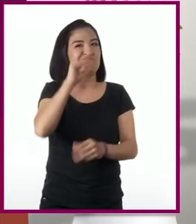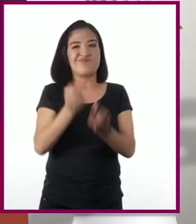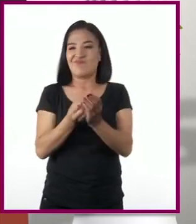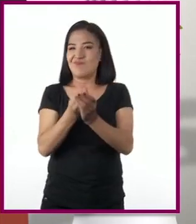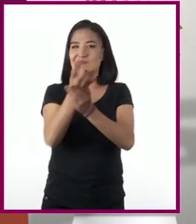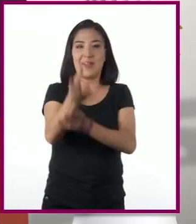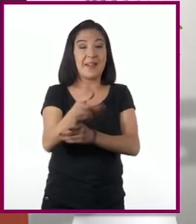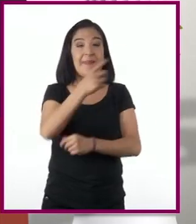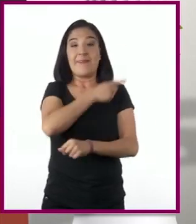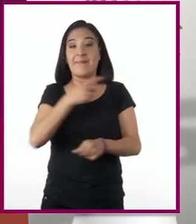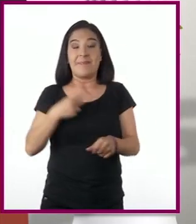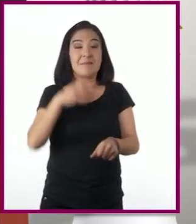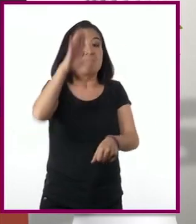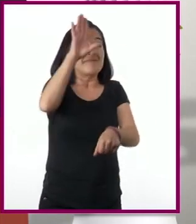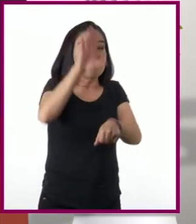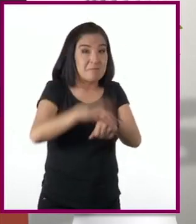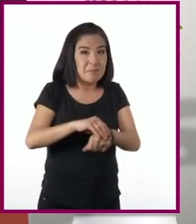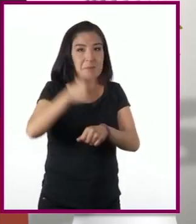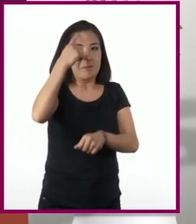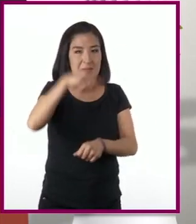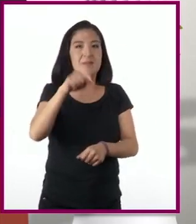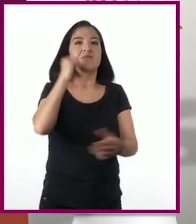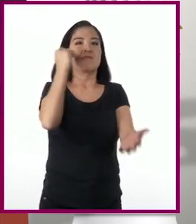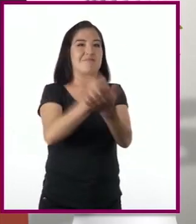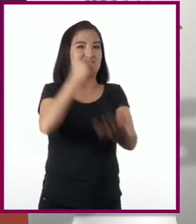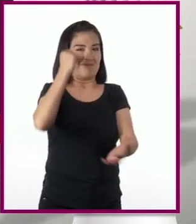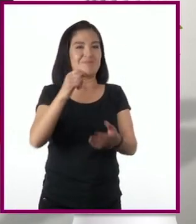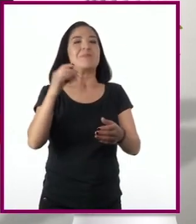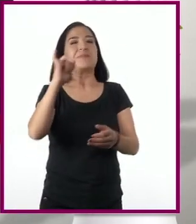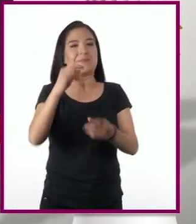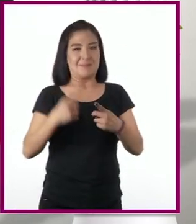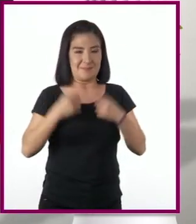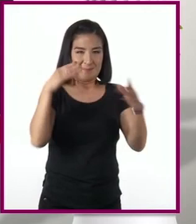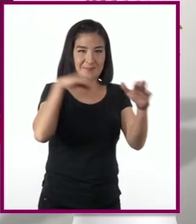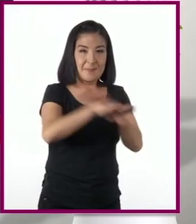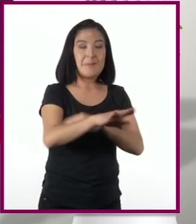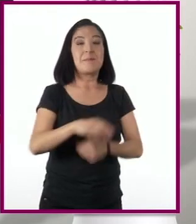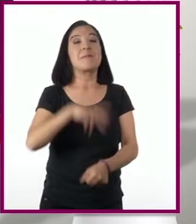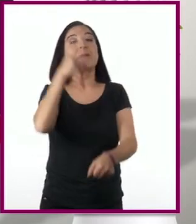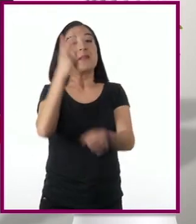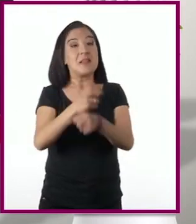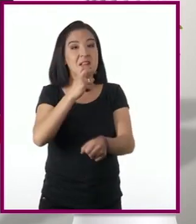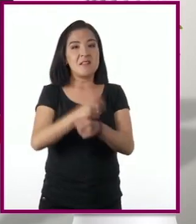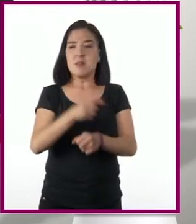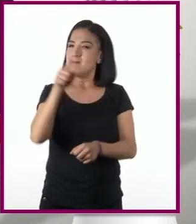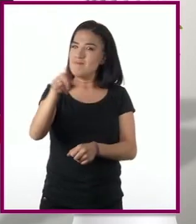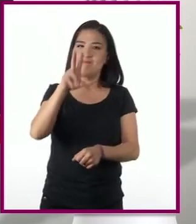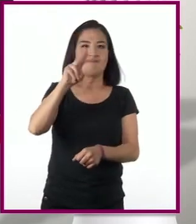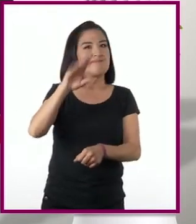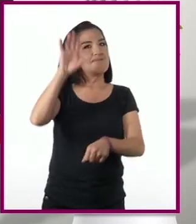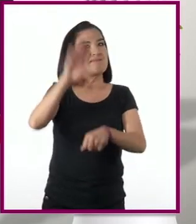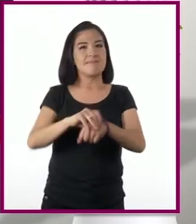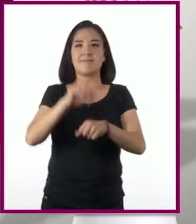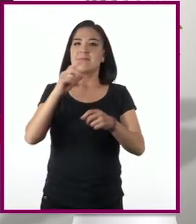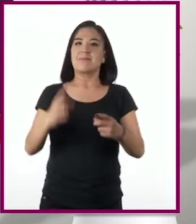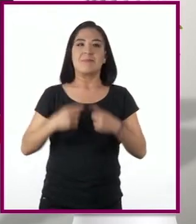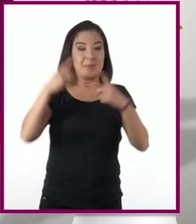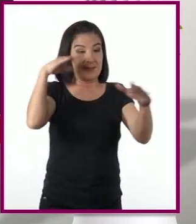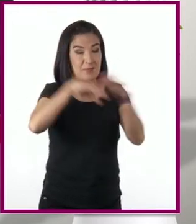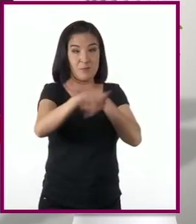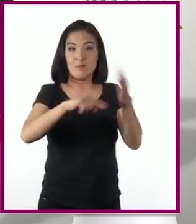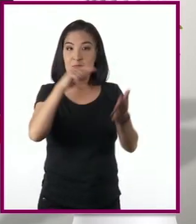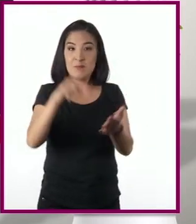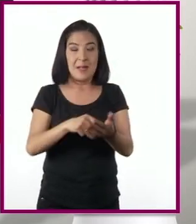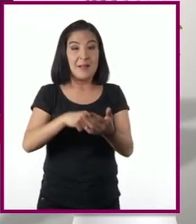sin una licencia nuestra con nuestro gran sello. Segundo, no le será permitido entrar a nuestra metrópoli